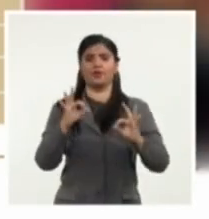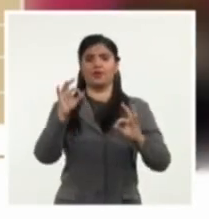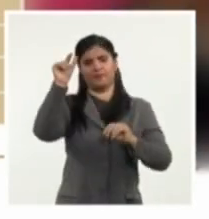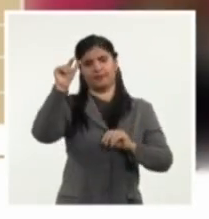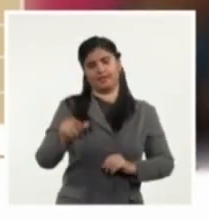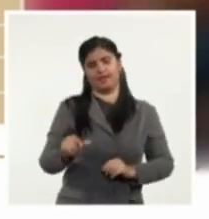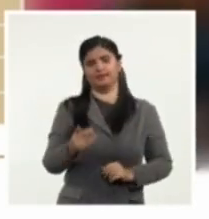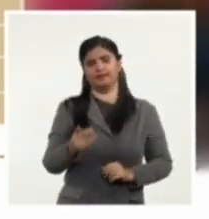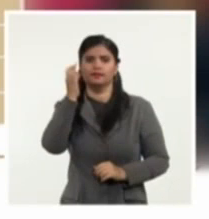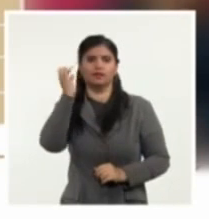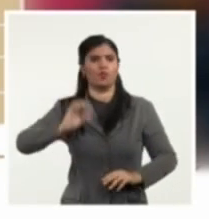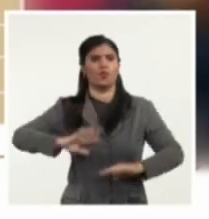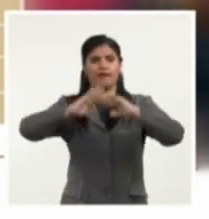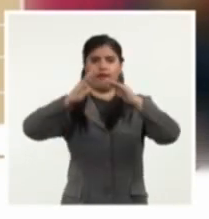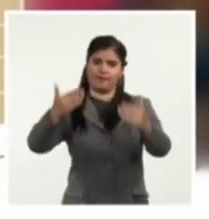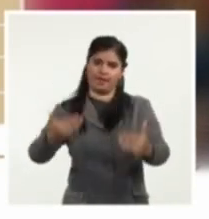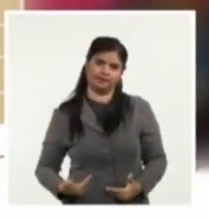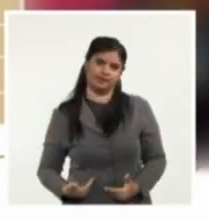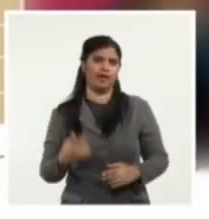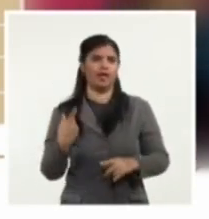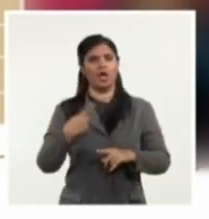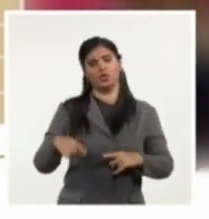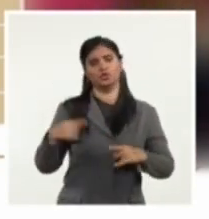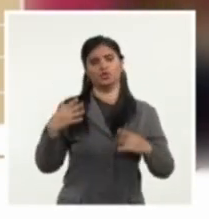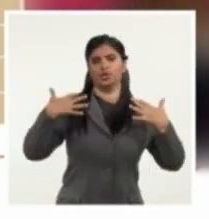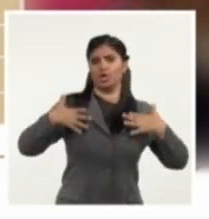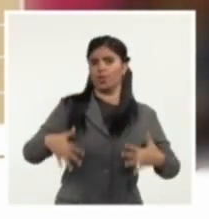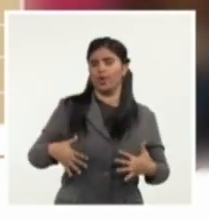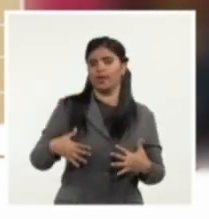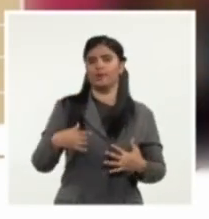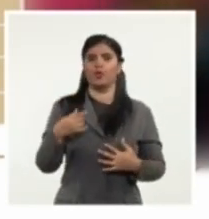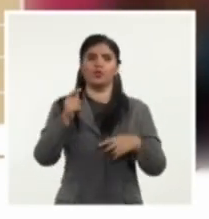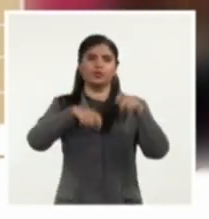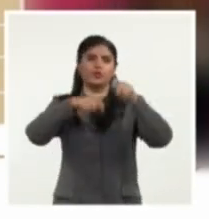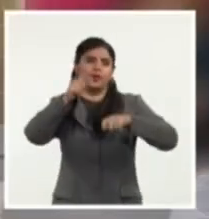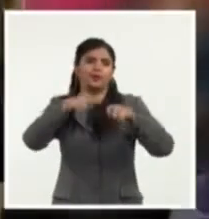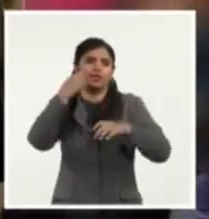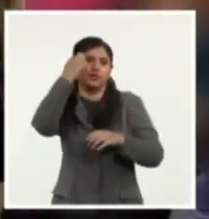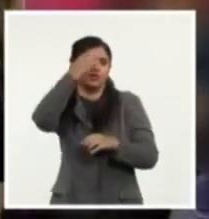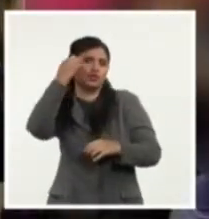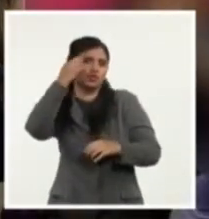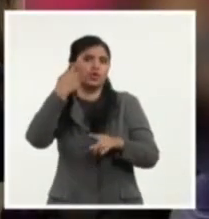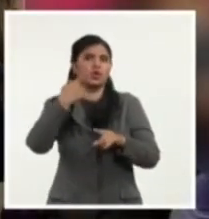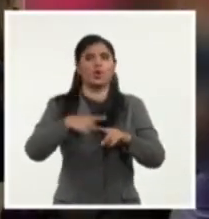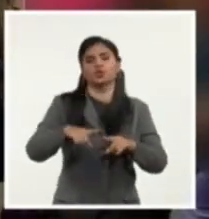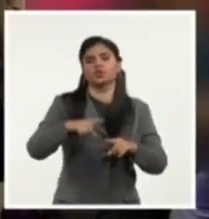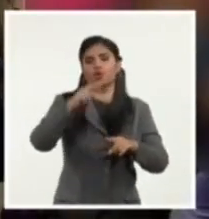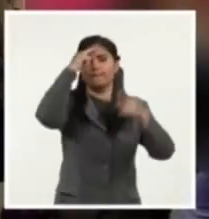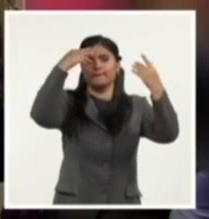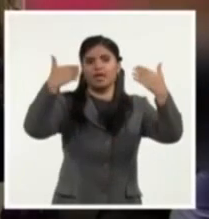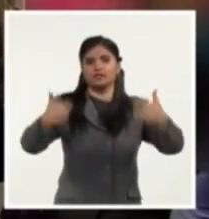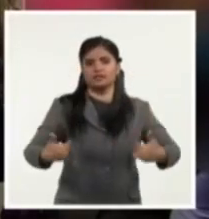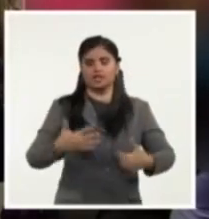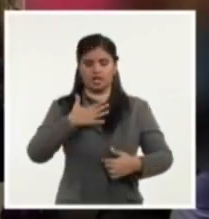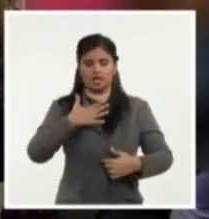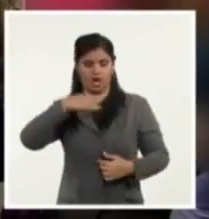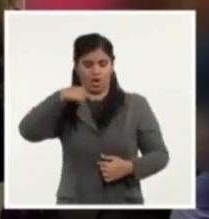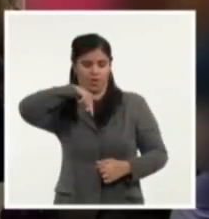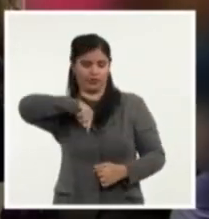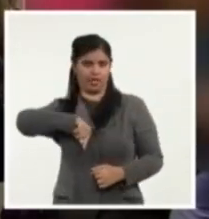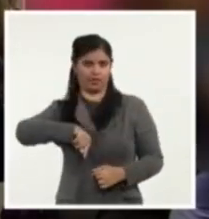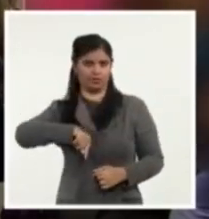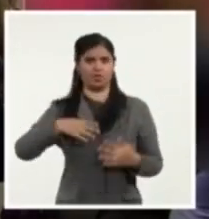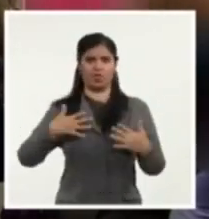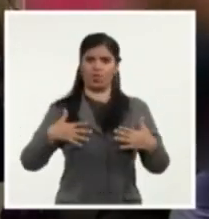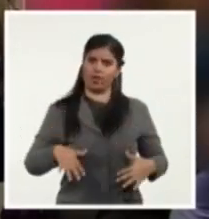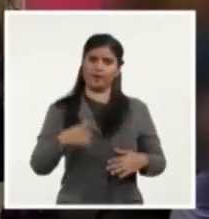dermatología, alergología, rehabilitación, oftalmología, cirugía general, cardiología y medicina interna. Y respecto al tema